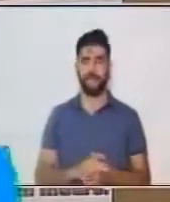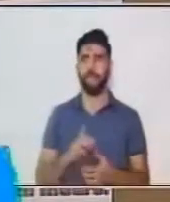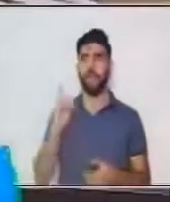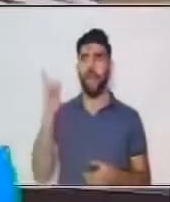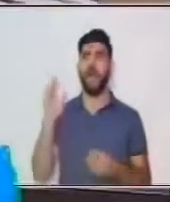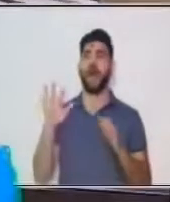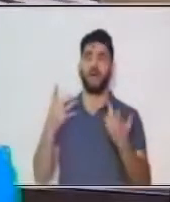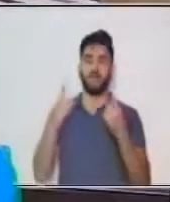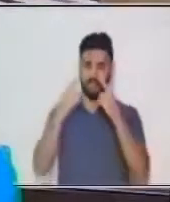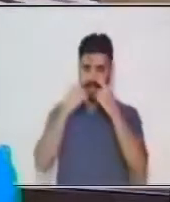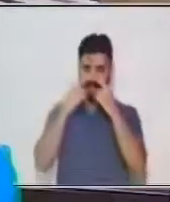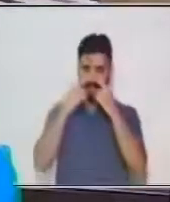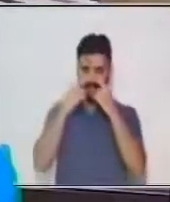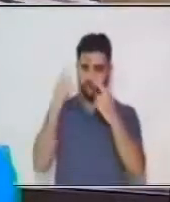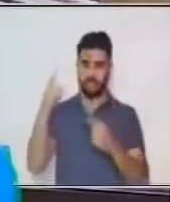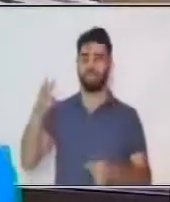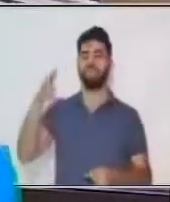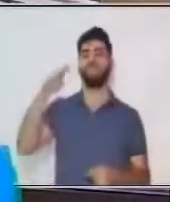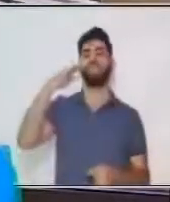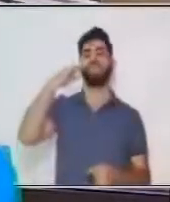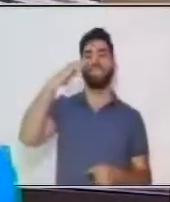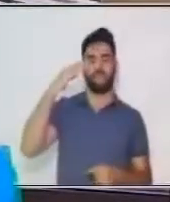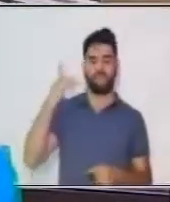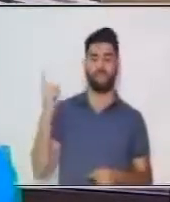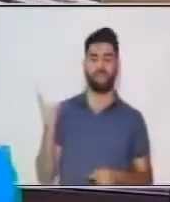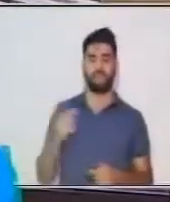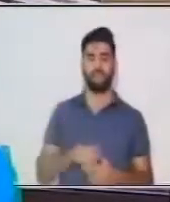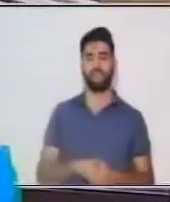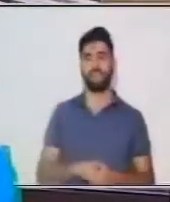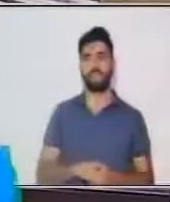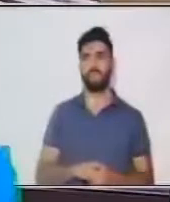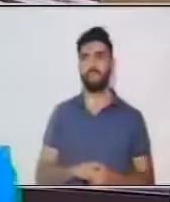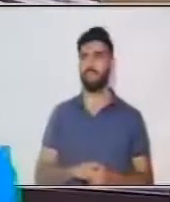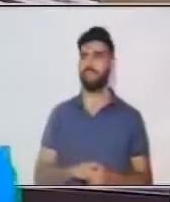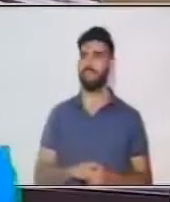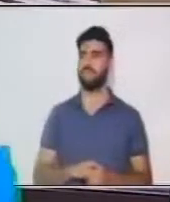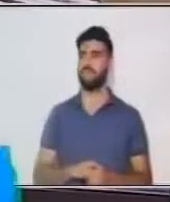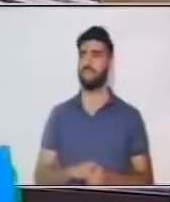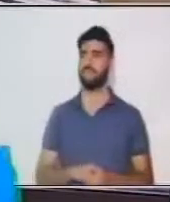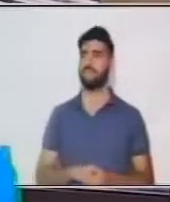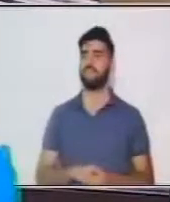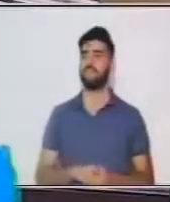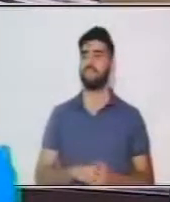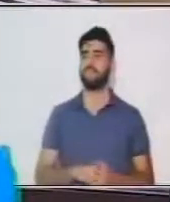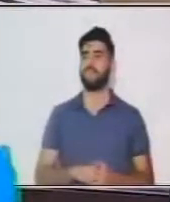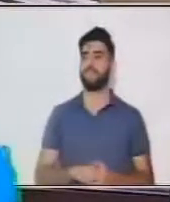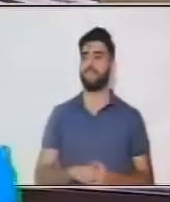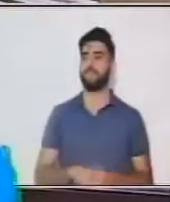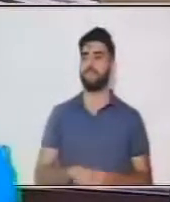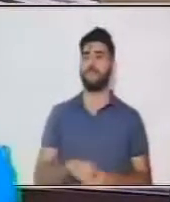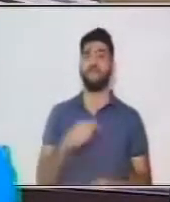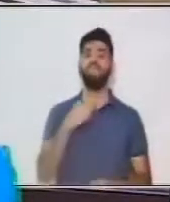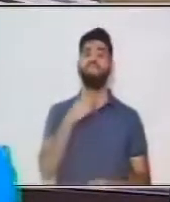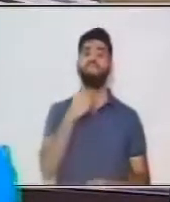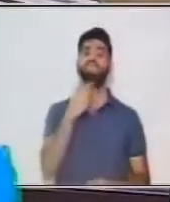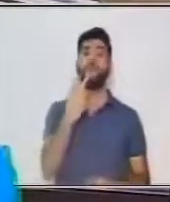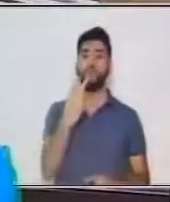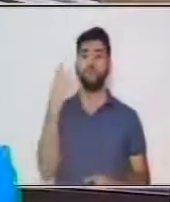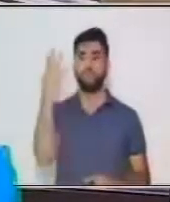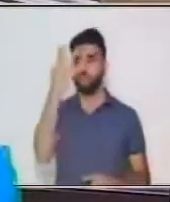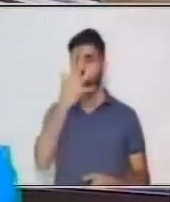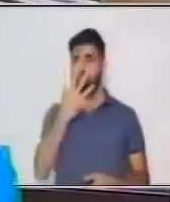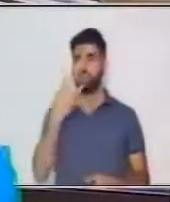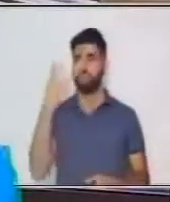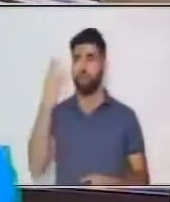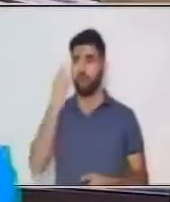el aroma del café? Muy bien, por el sentido del olfato. Una hermosa voz escucho todas